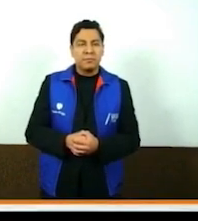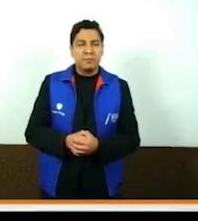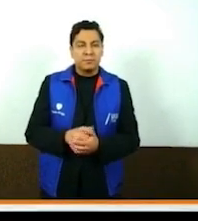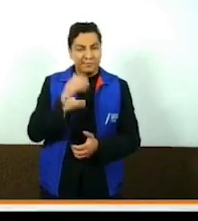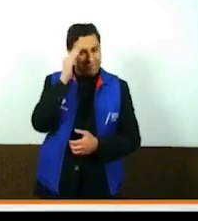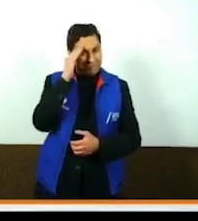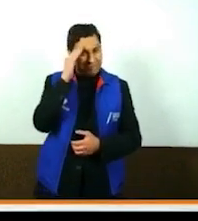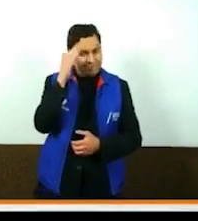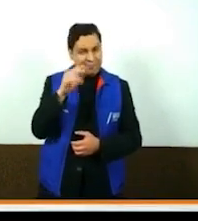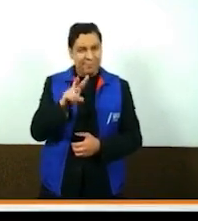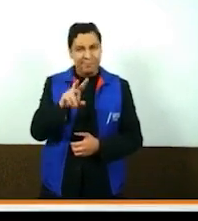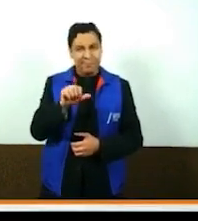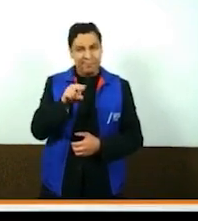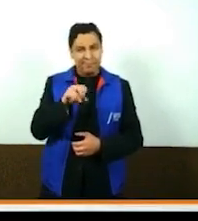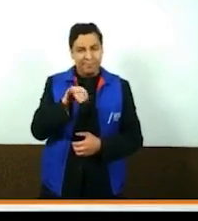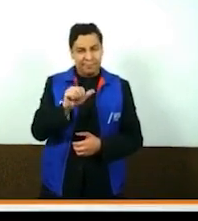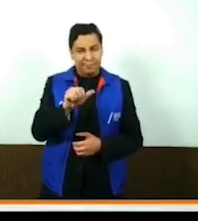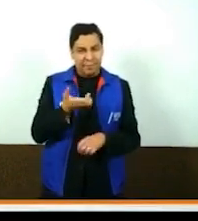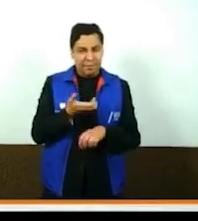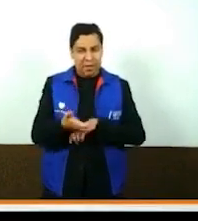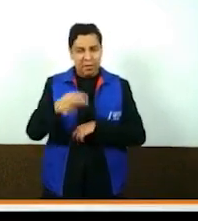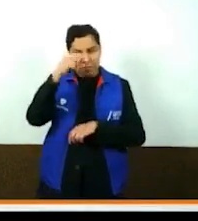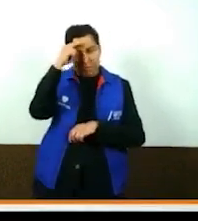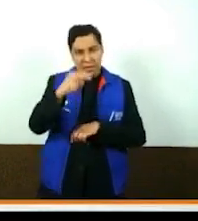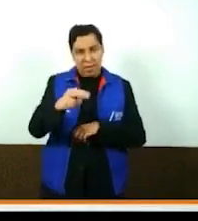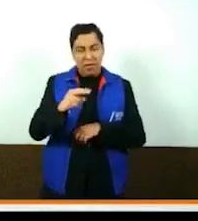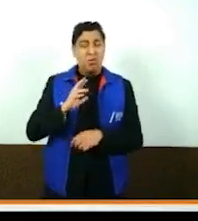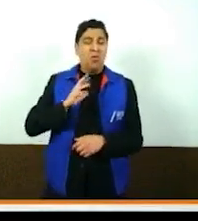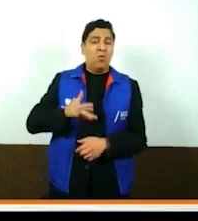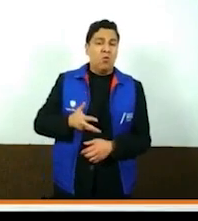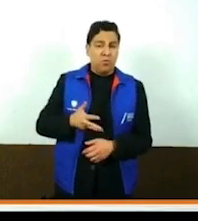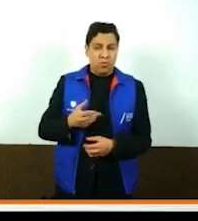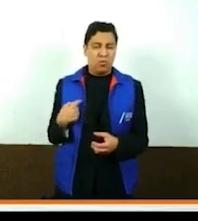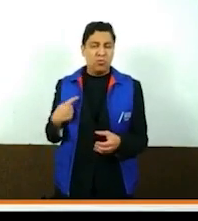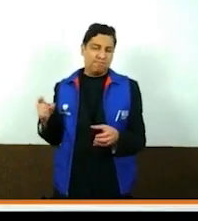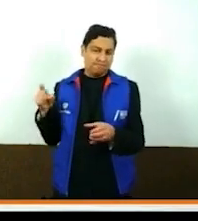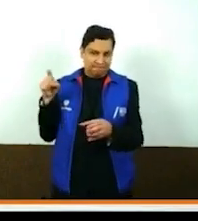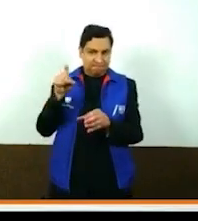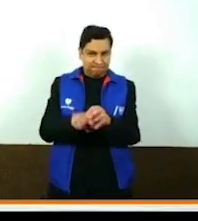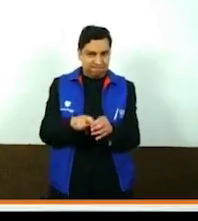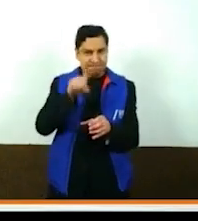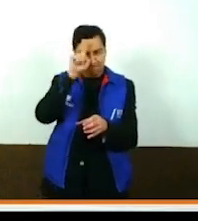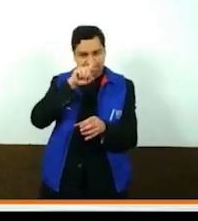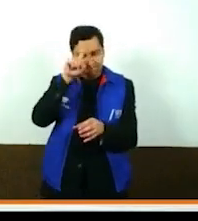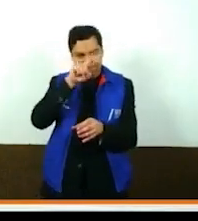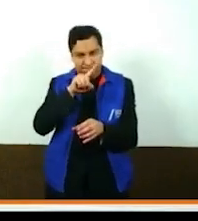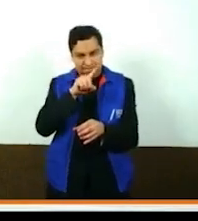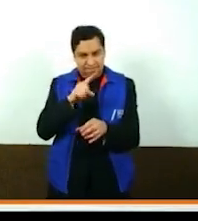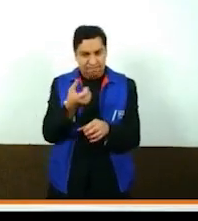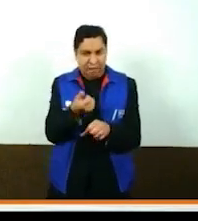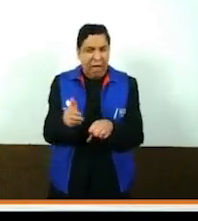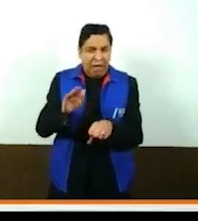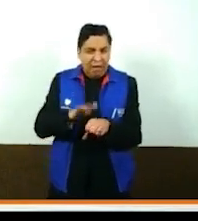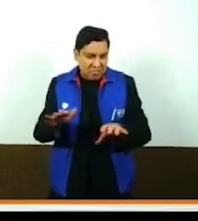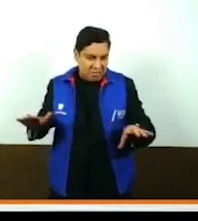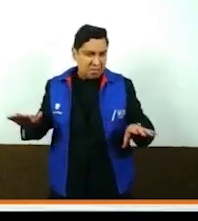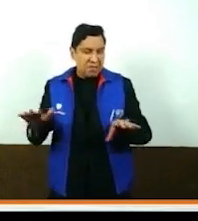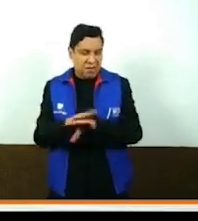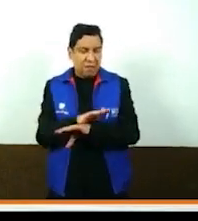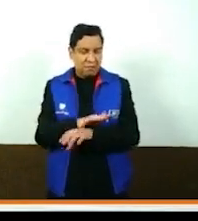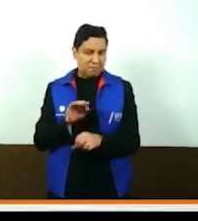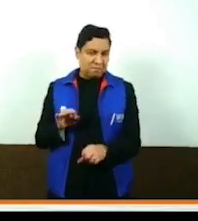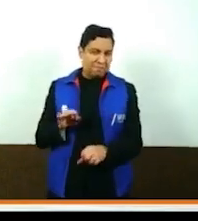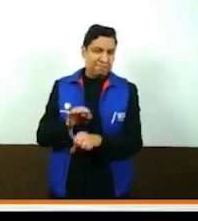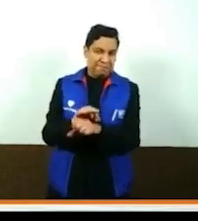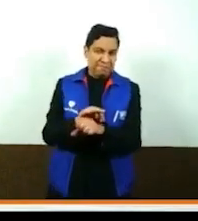Hola, buenas noches. Vania Cano, del Estado de México. Es un gran honor poder sumarme y colaborar con estos agentes de cambio en pro de la responsabilidad social